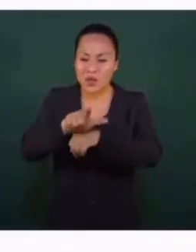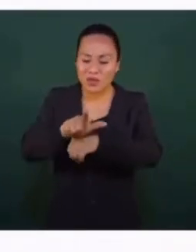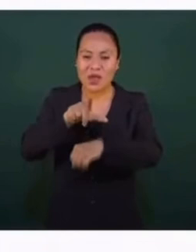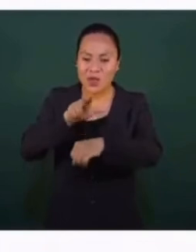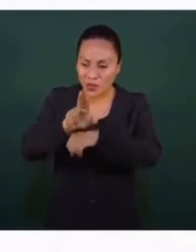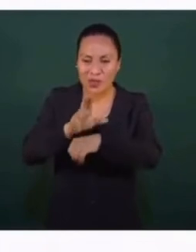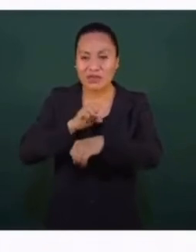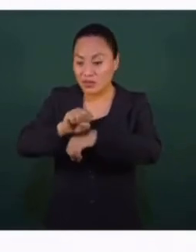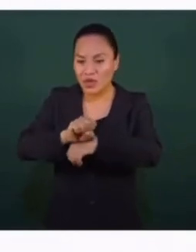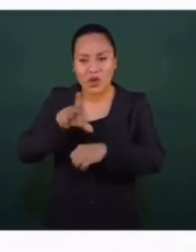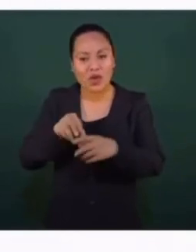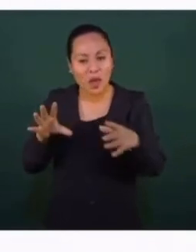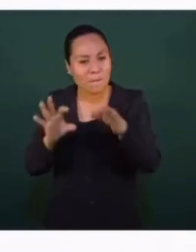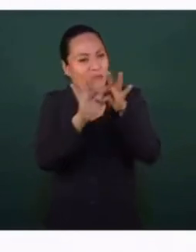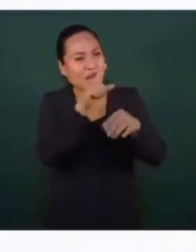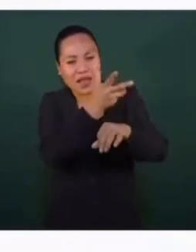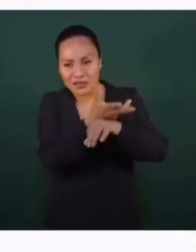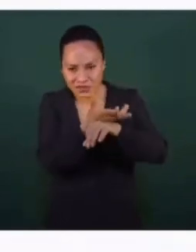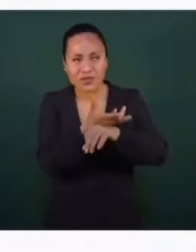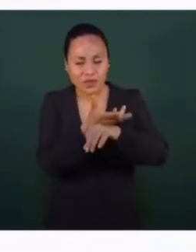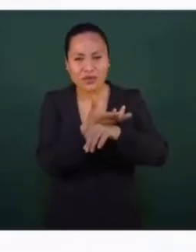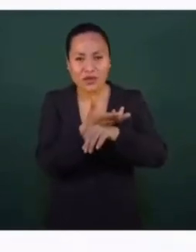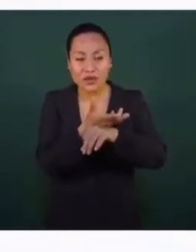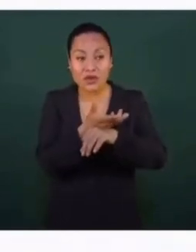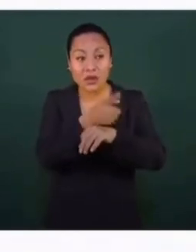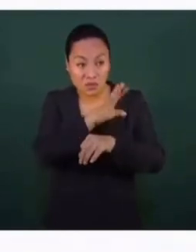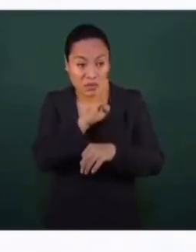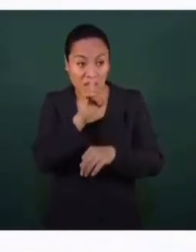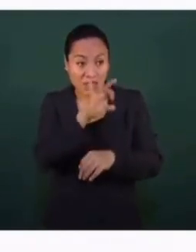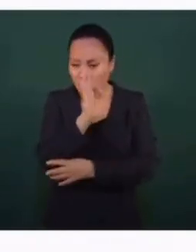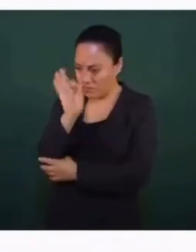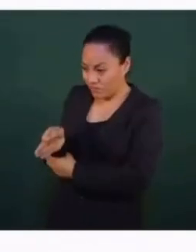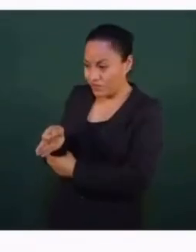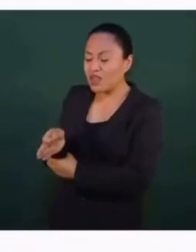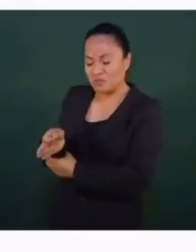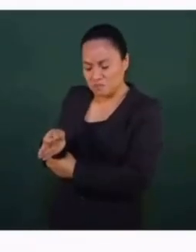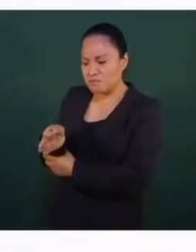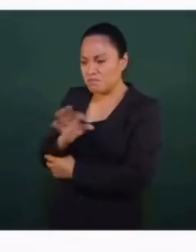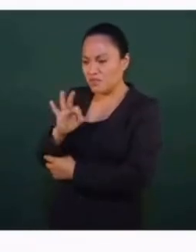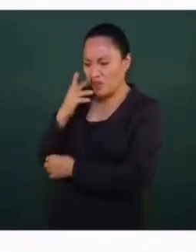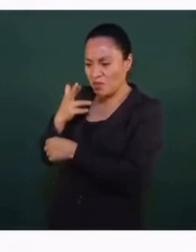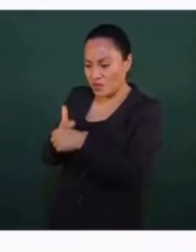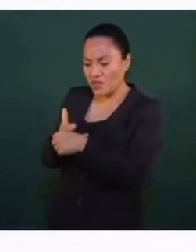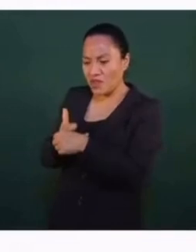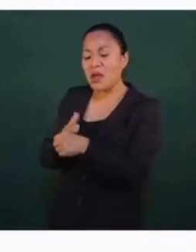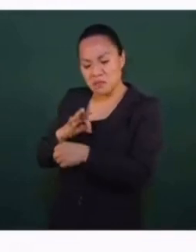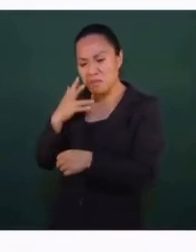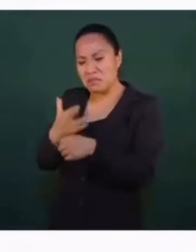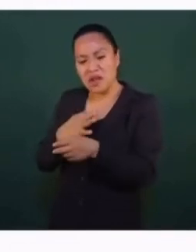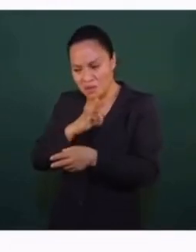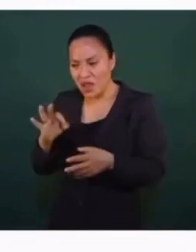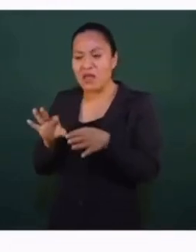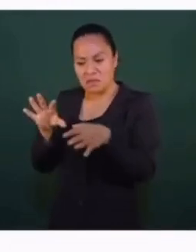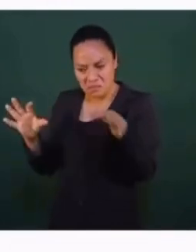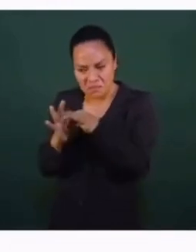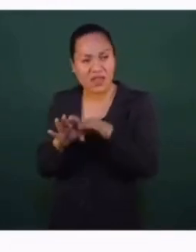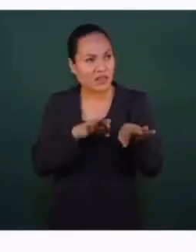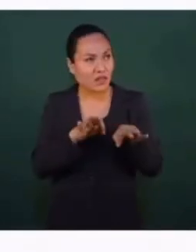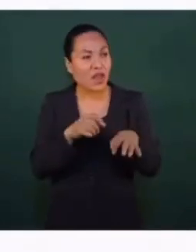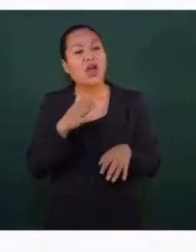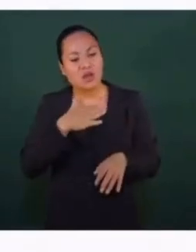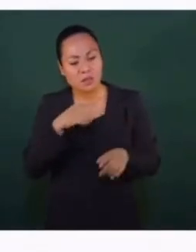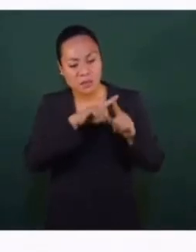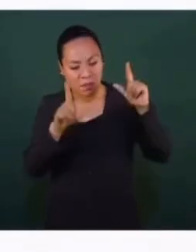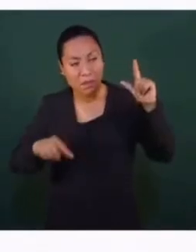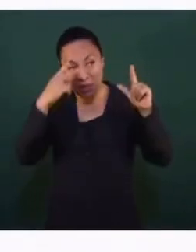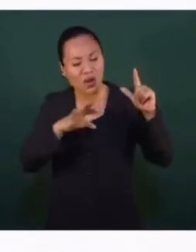El Salvador y Estados Unidos. Si el gobierno de usted decidiera asumir esta decisión de manera ejecutiva, nosotros estaríamos plenamente